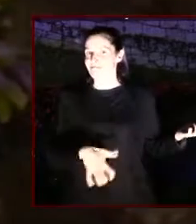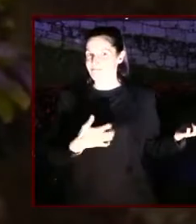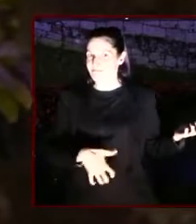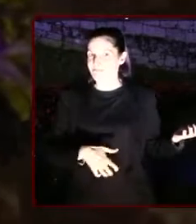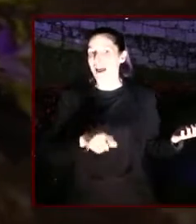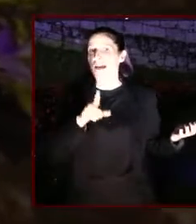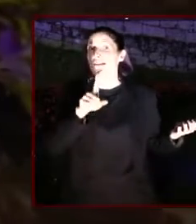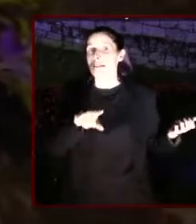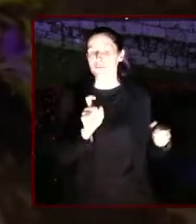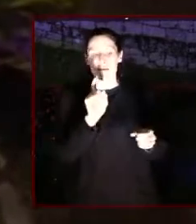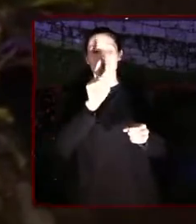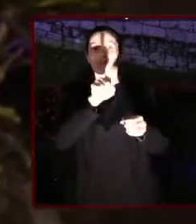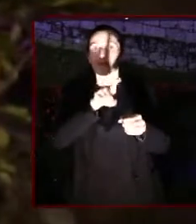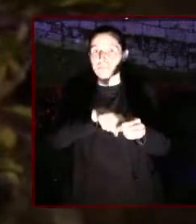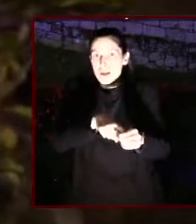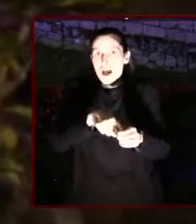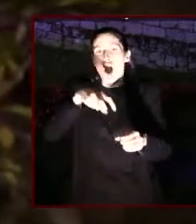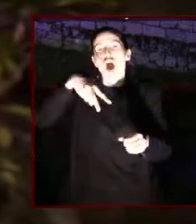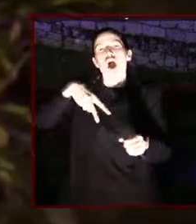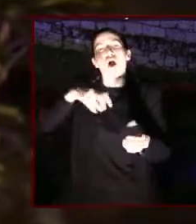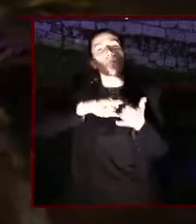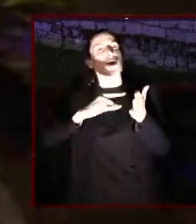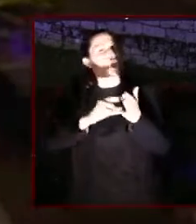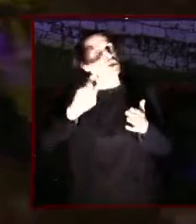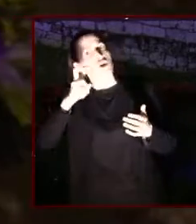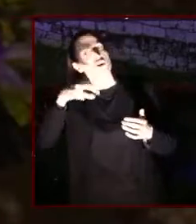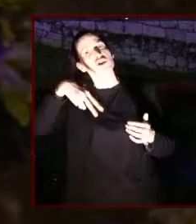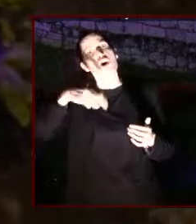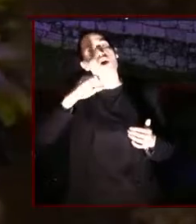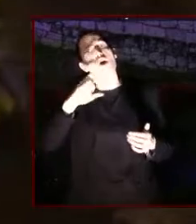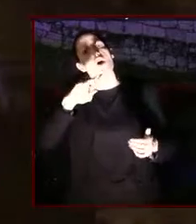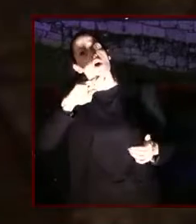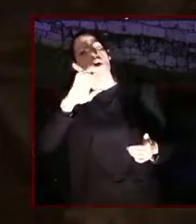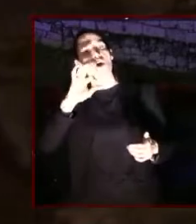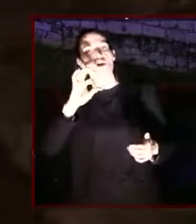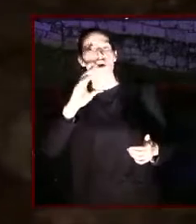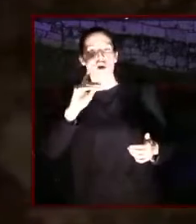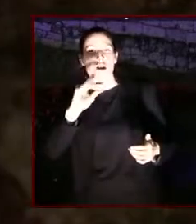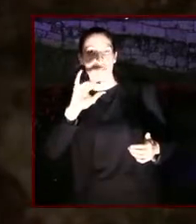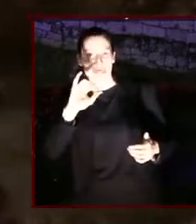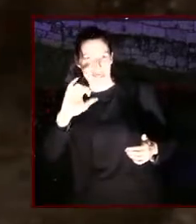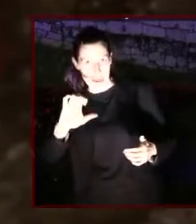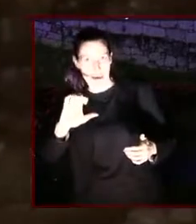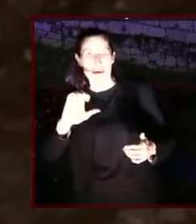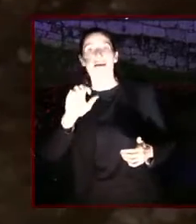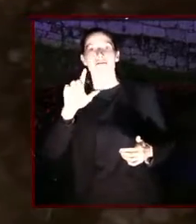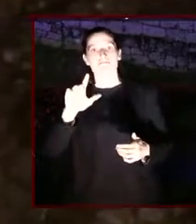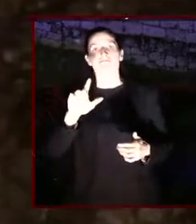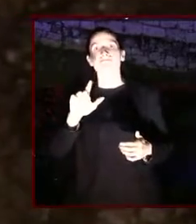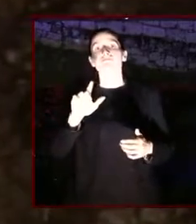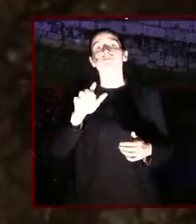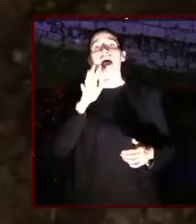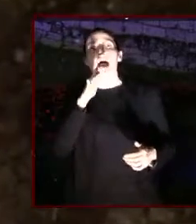participa no proxecto Norde, xunto con Aroa, a que coñecimos fai un intre. Imos ver,